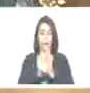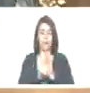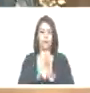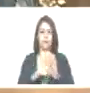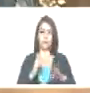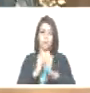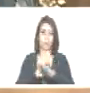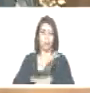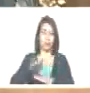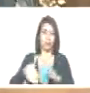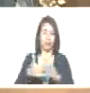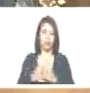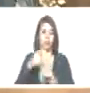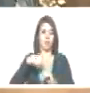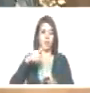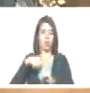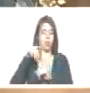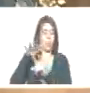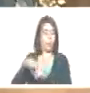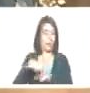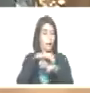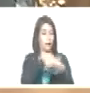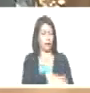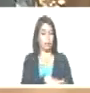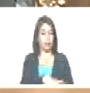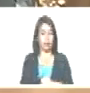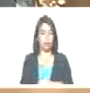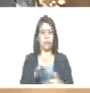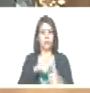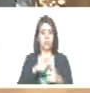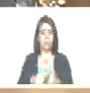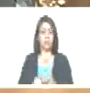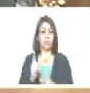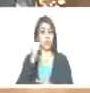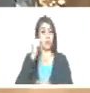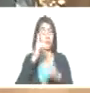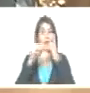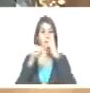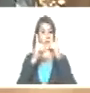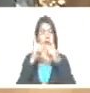tipo de discriminación, a los efectos de su primera discusión.